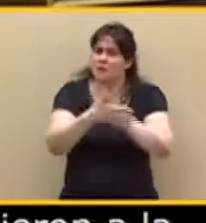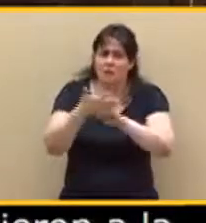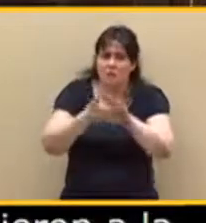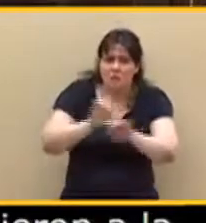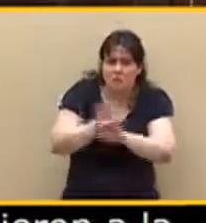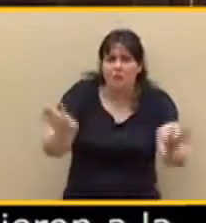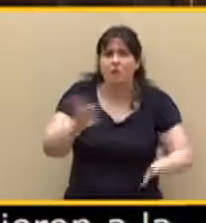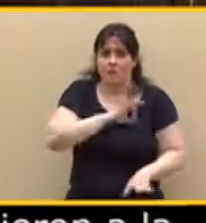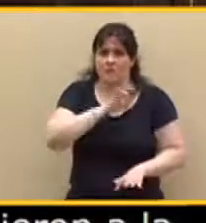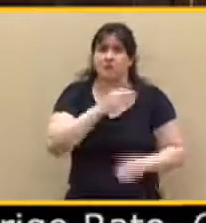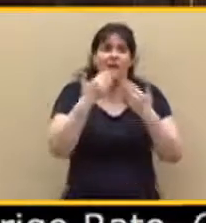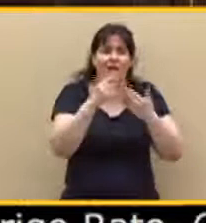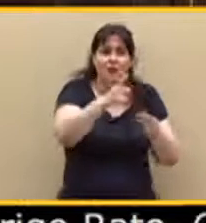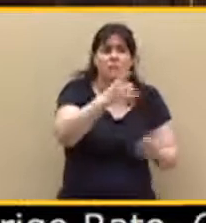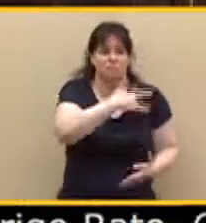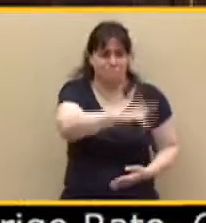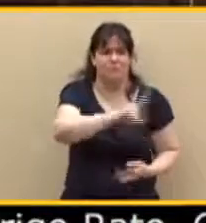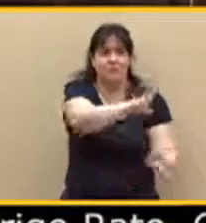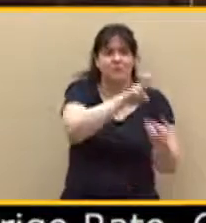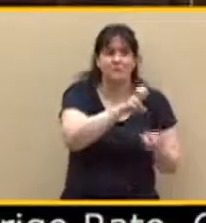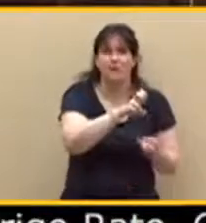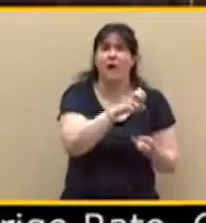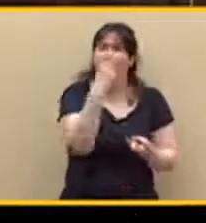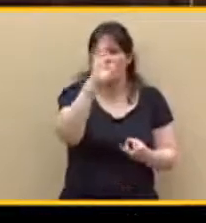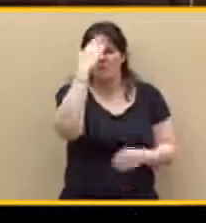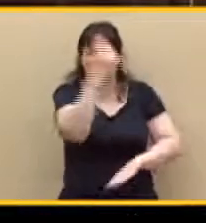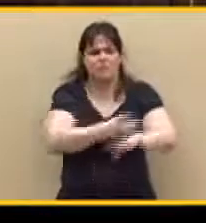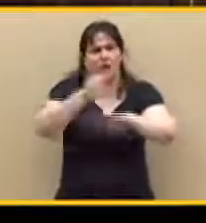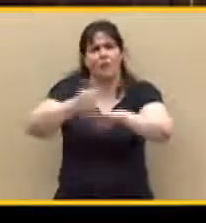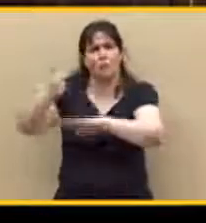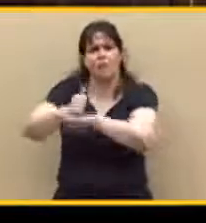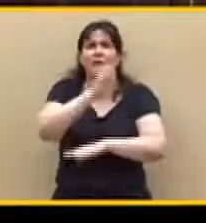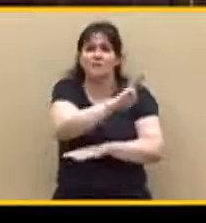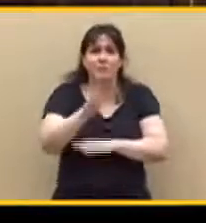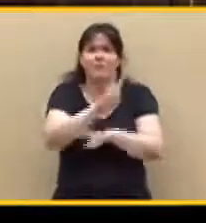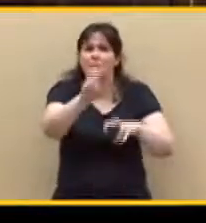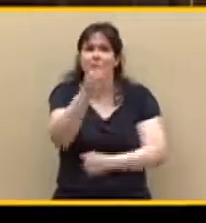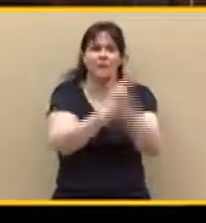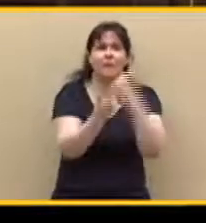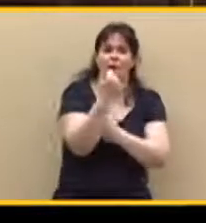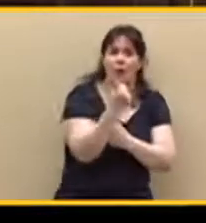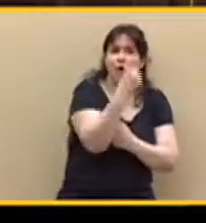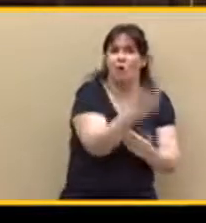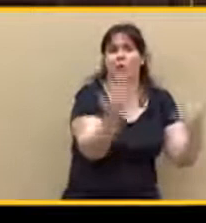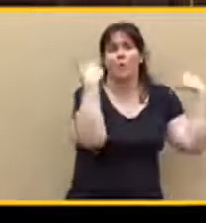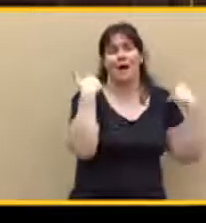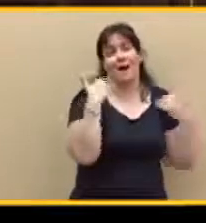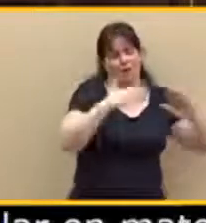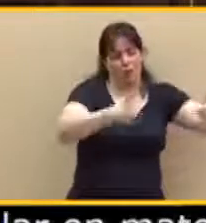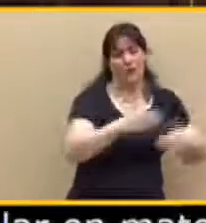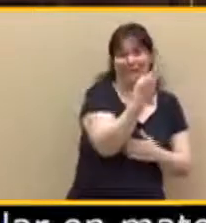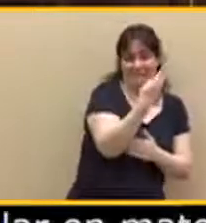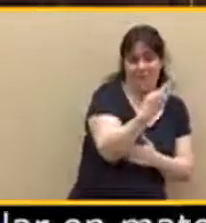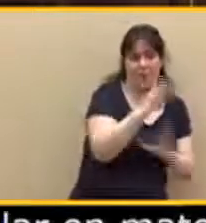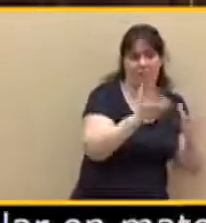a su amnistía fiscal, las 2 máximas autoridades del Partido Popular en materia económica, uno a cargo de la Caja B del partido y otra con la